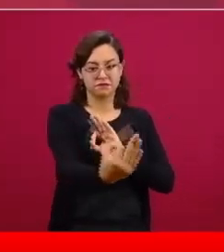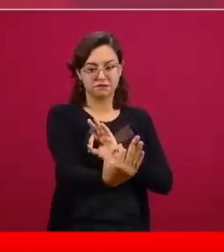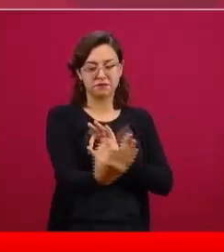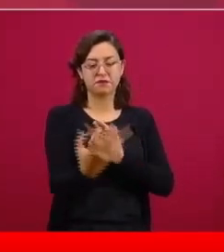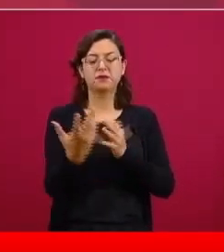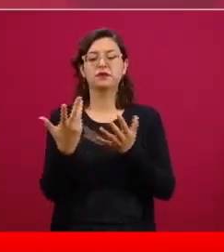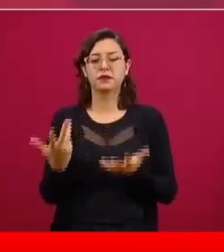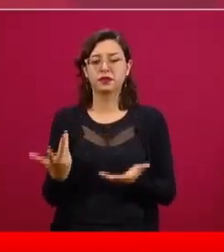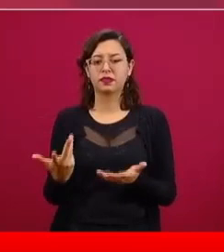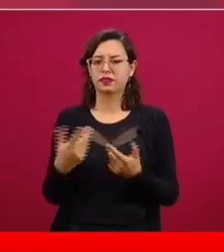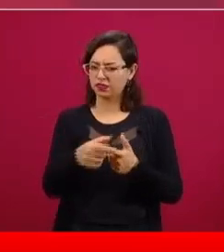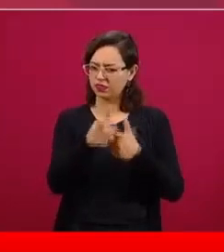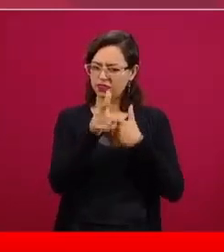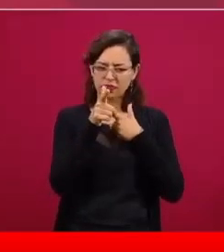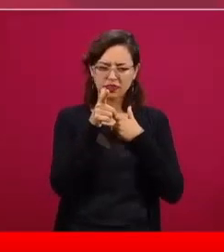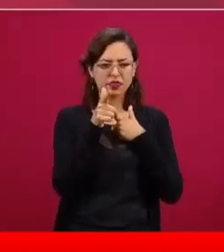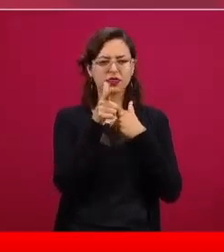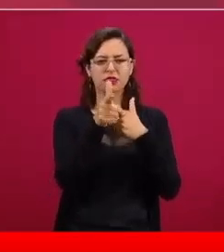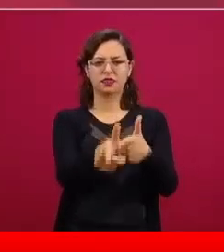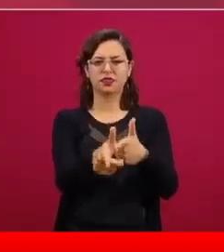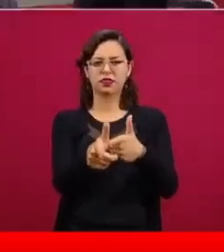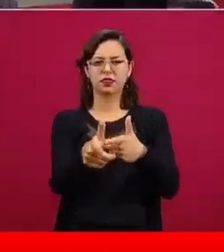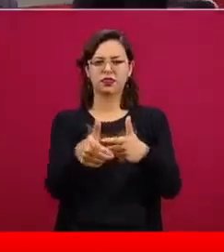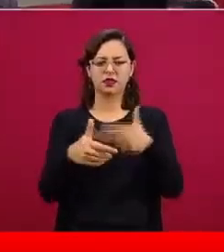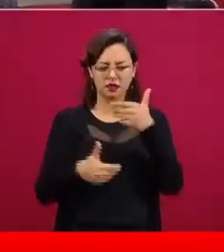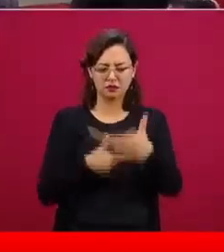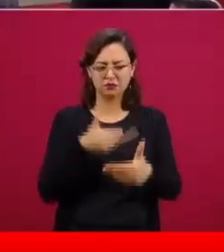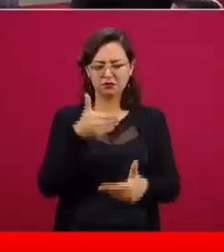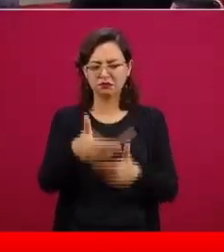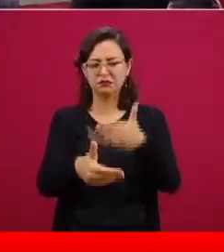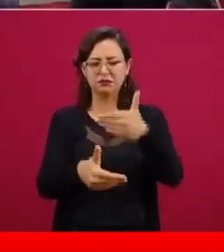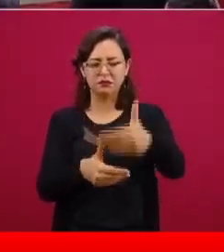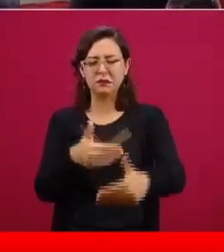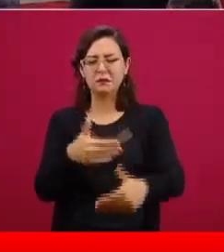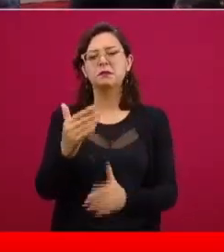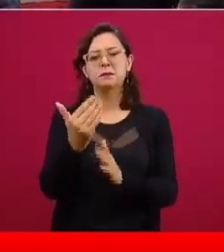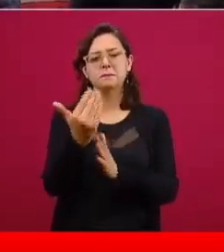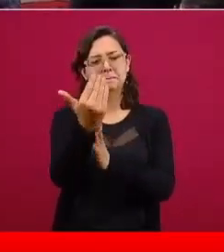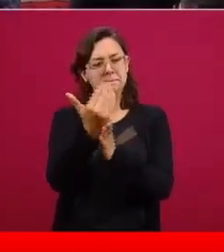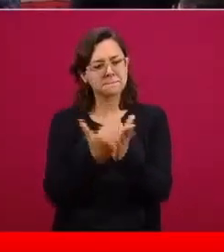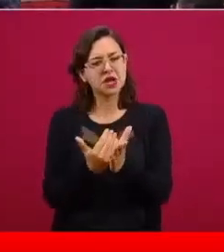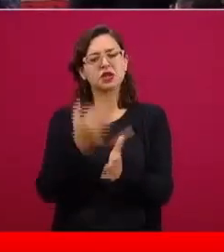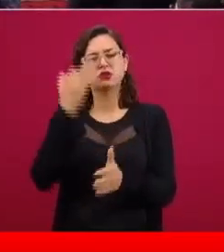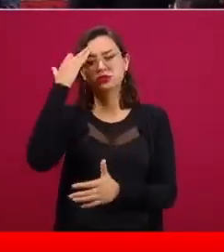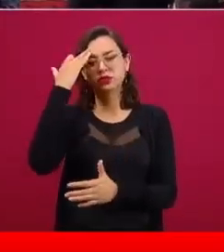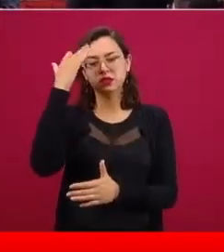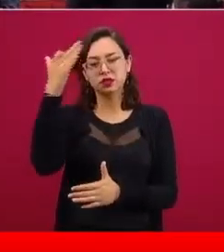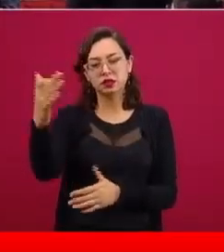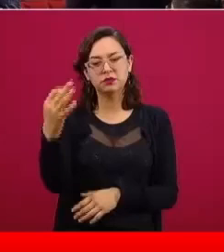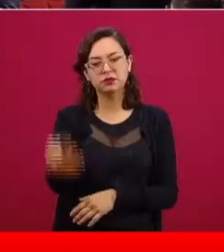que continuemos, ya falta poco, ya